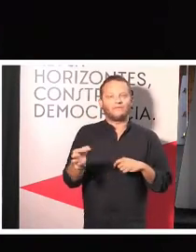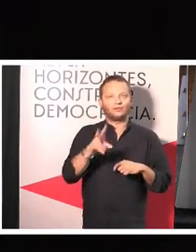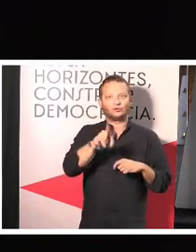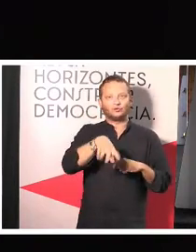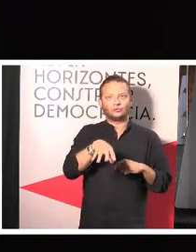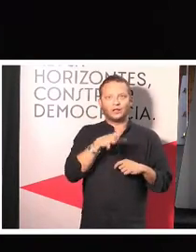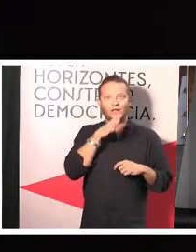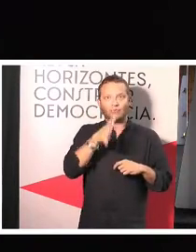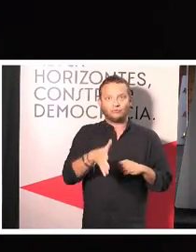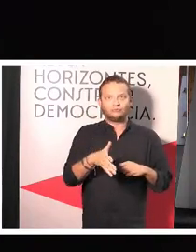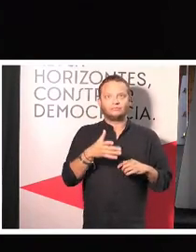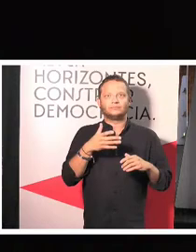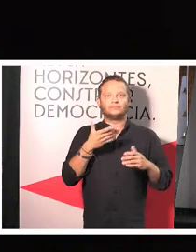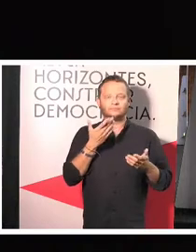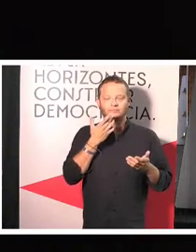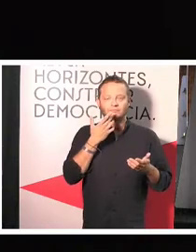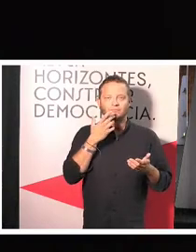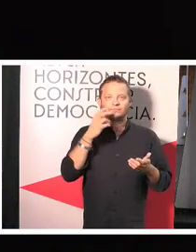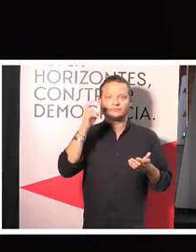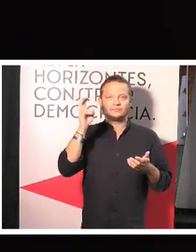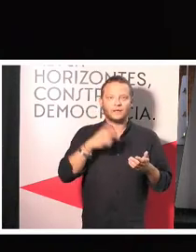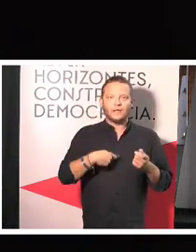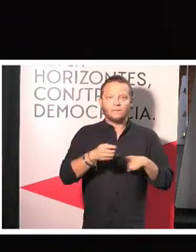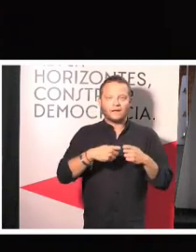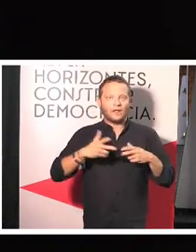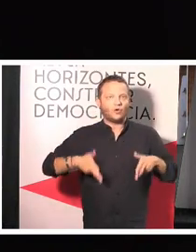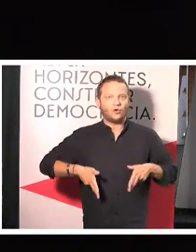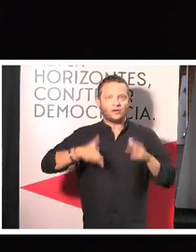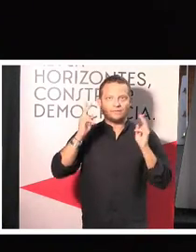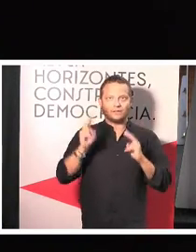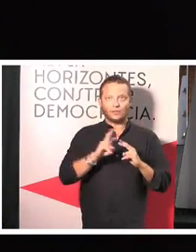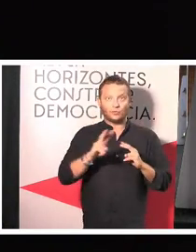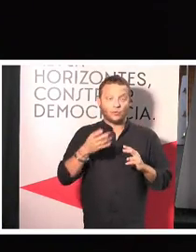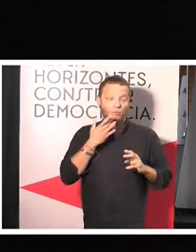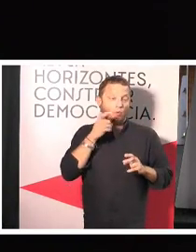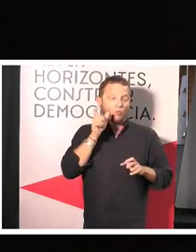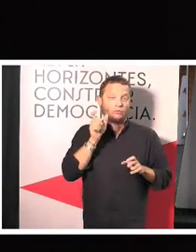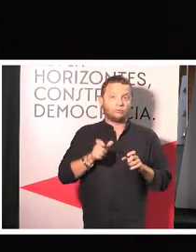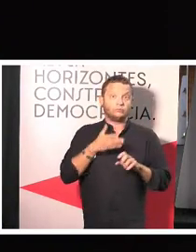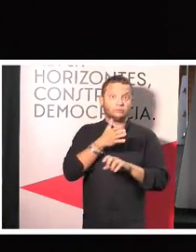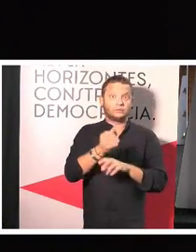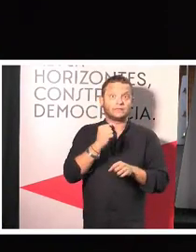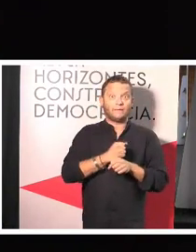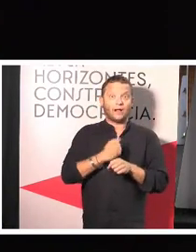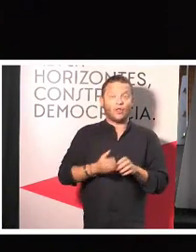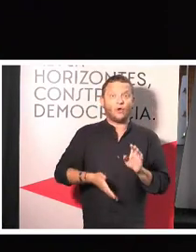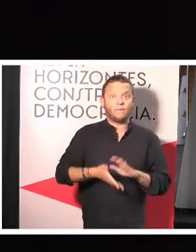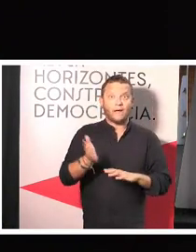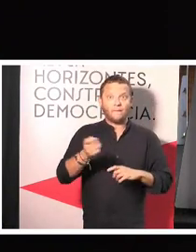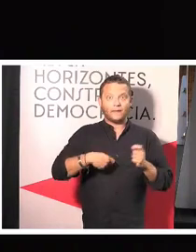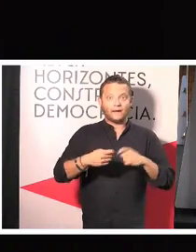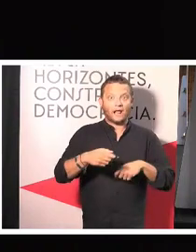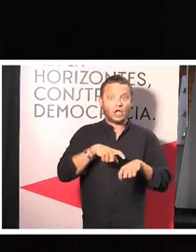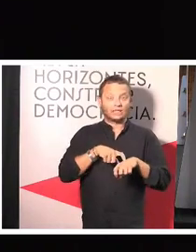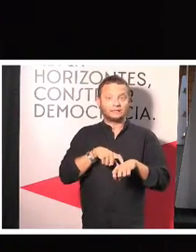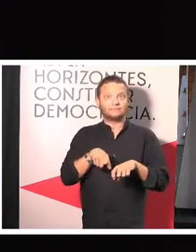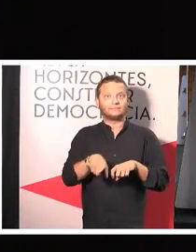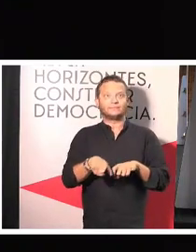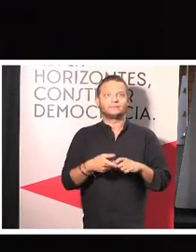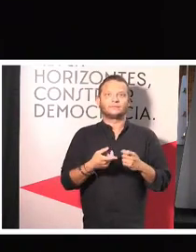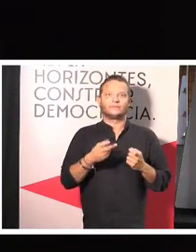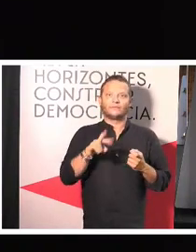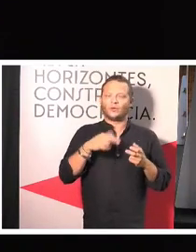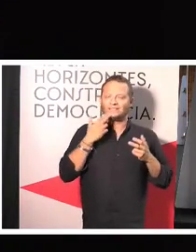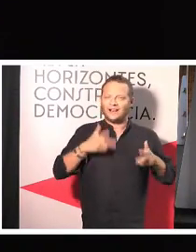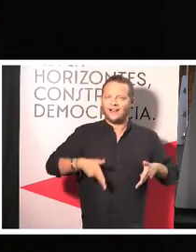el sentido de que los agentes no acuden a ese mercado libremente. Un trabajador que acude a un mercado en esas características no